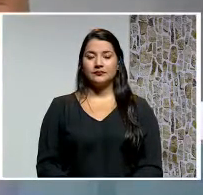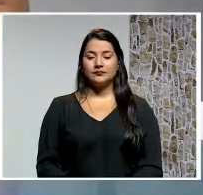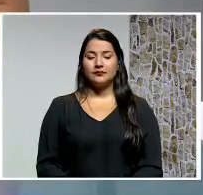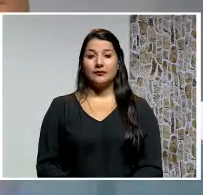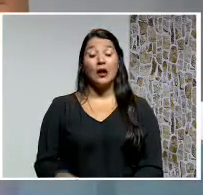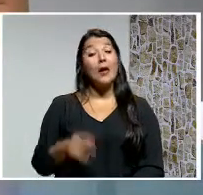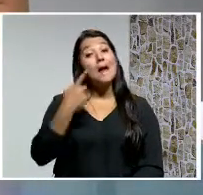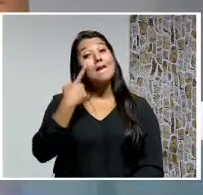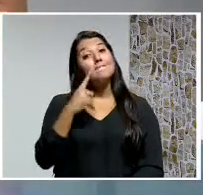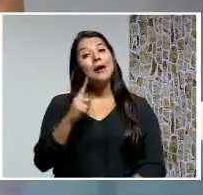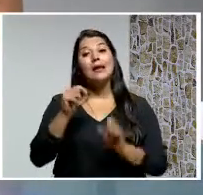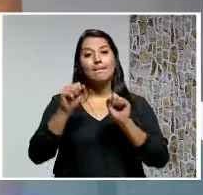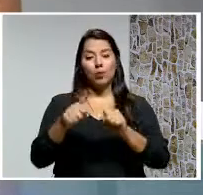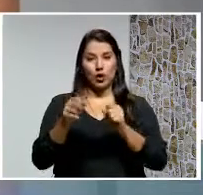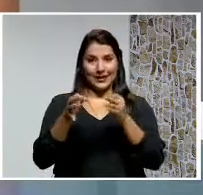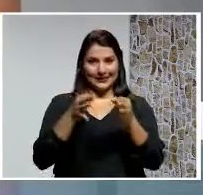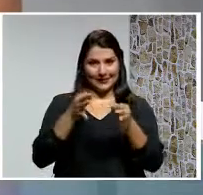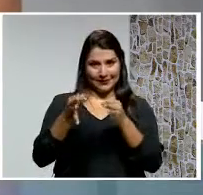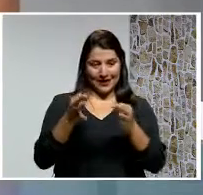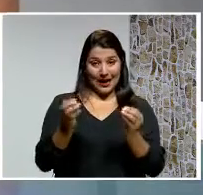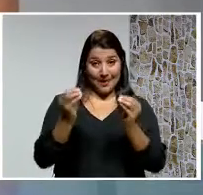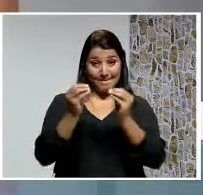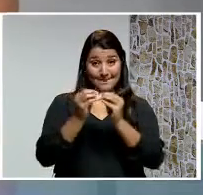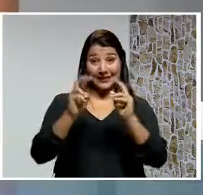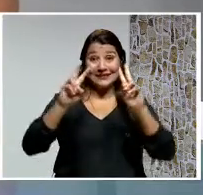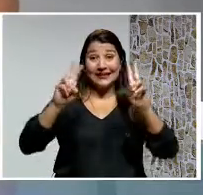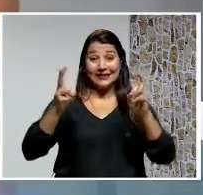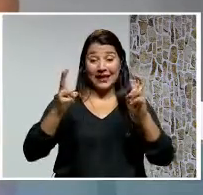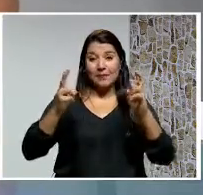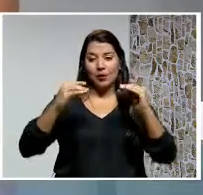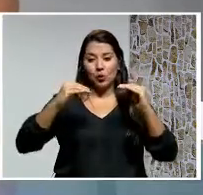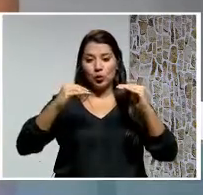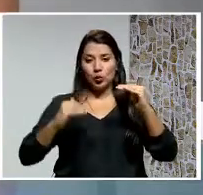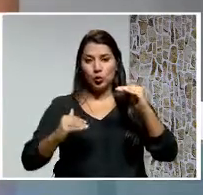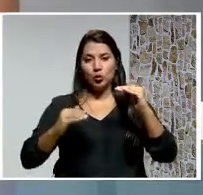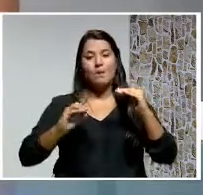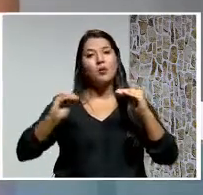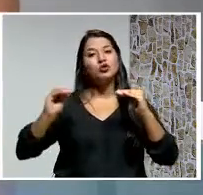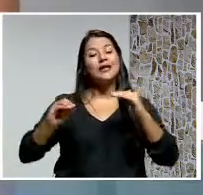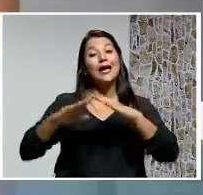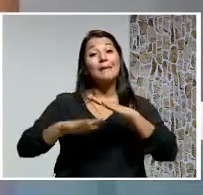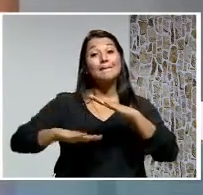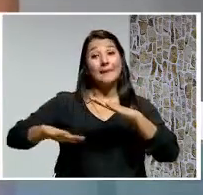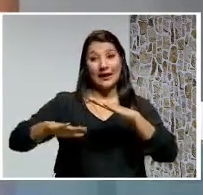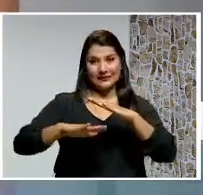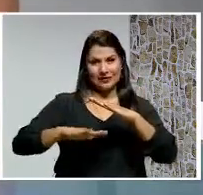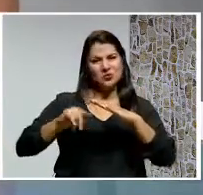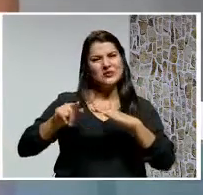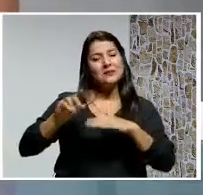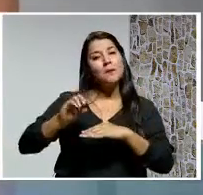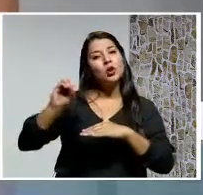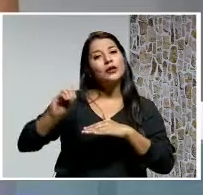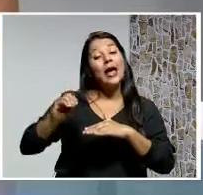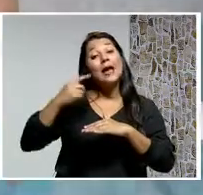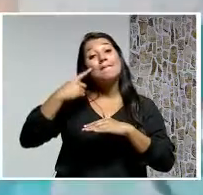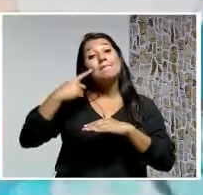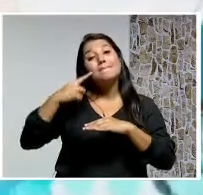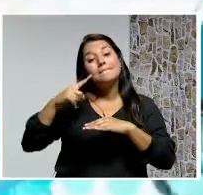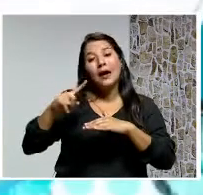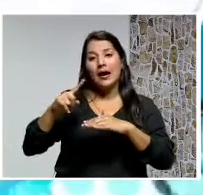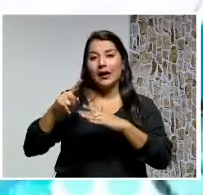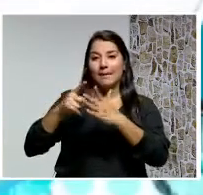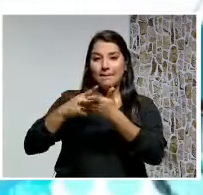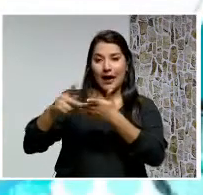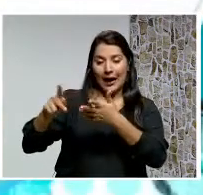Y para ampliar este tema de la reducción de la tasa básica pasiva, vamos a hacer contacto ahora con la economista